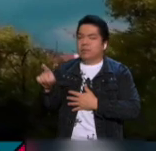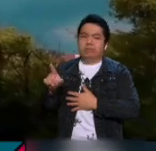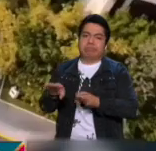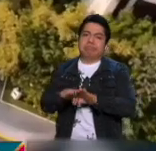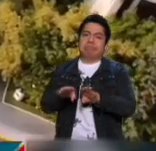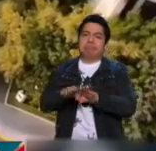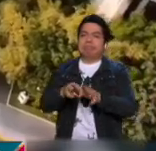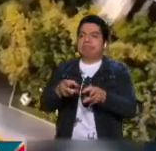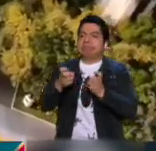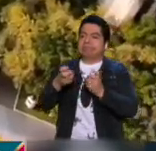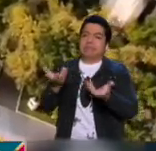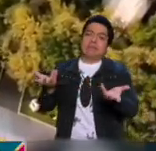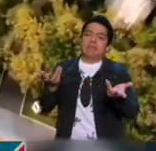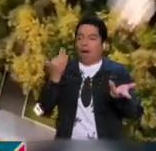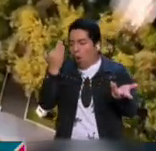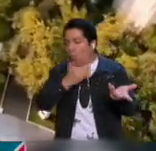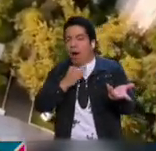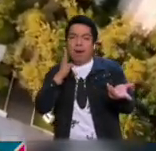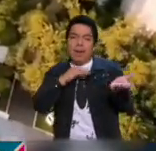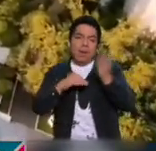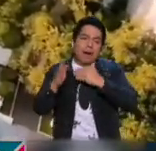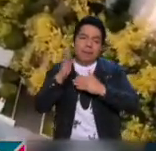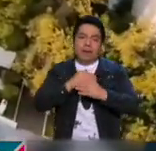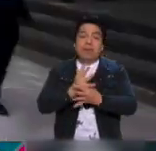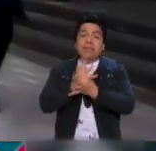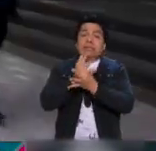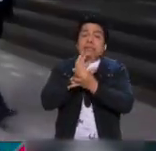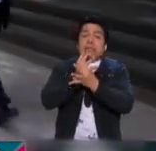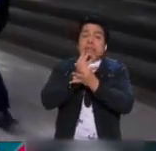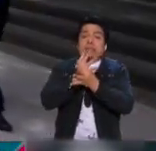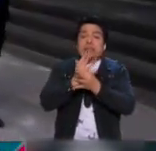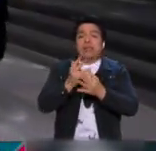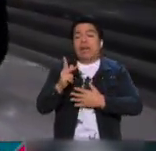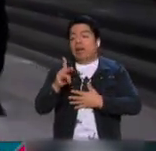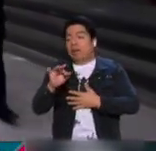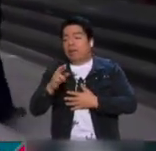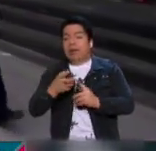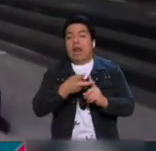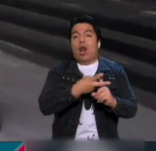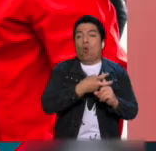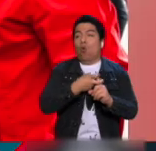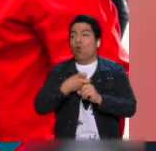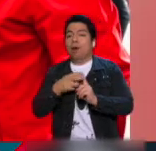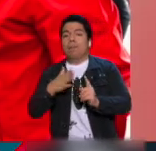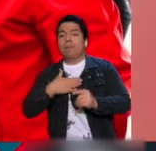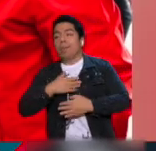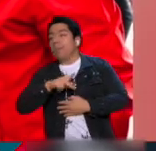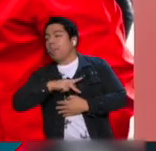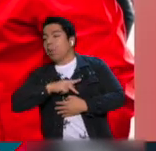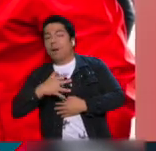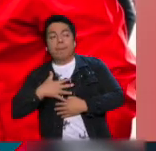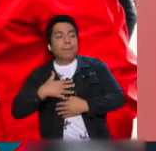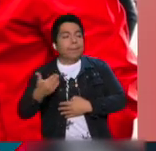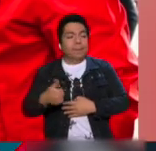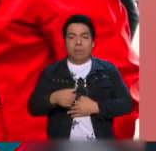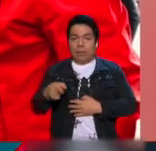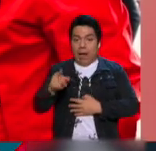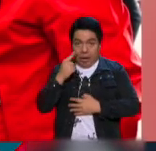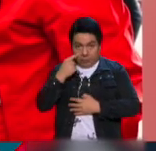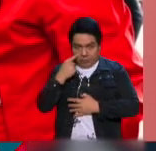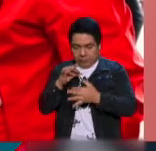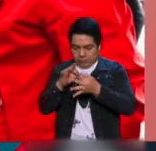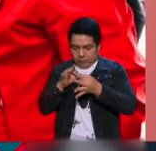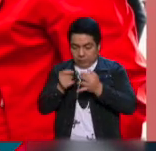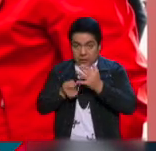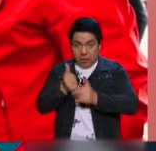atraco y consumación de una farsa que termina, dijeron, por secuestrar al partido político por intereses personales. Y así explicaron que por primera vez